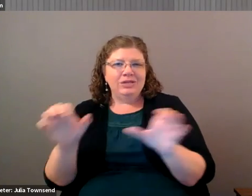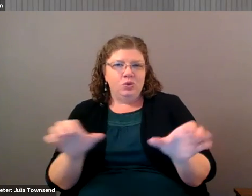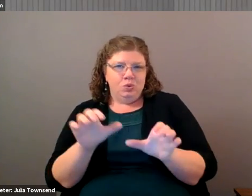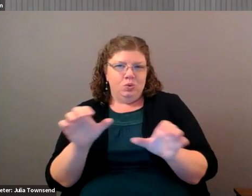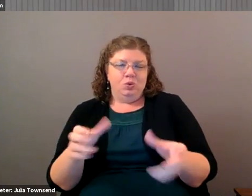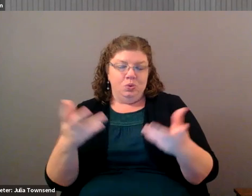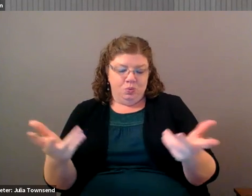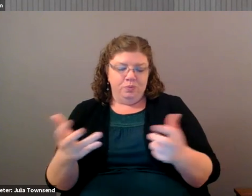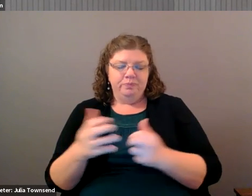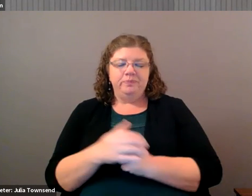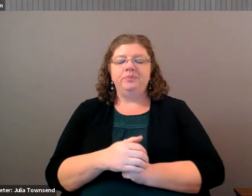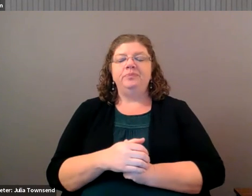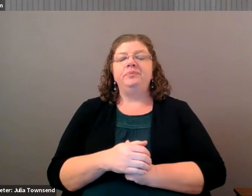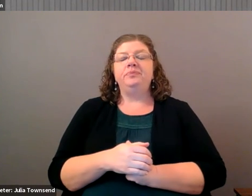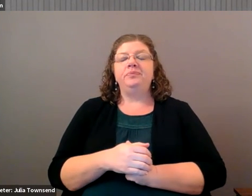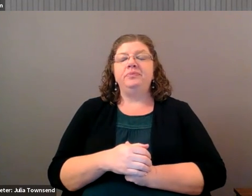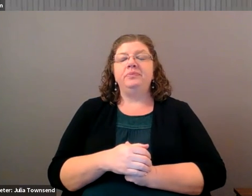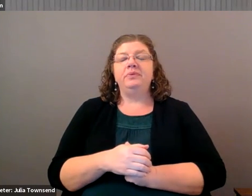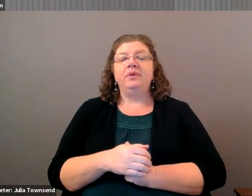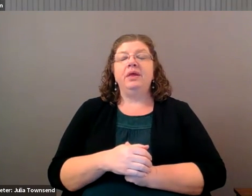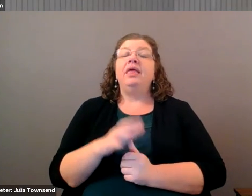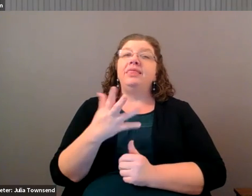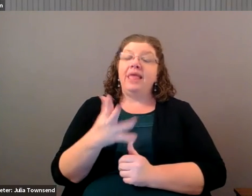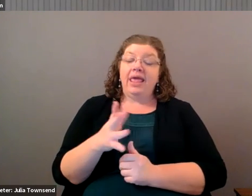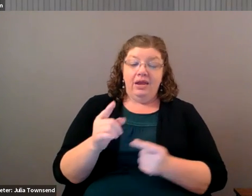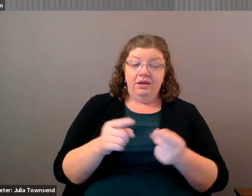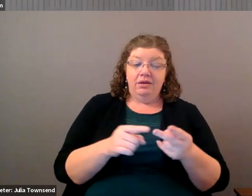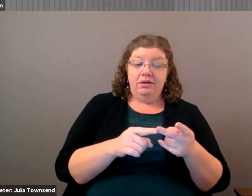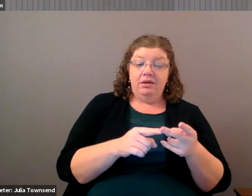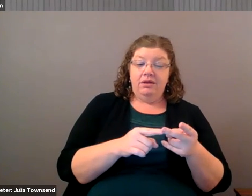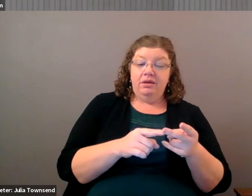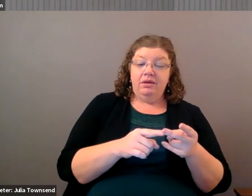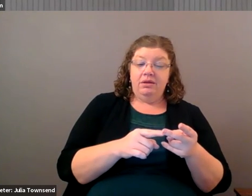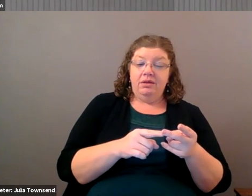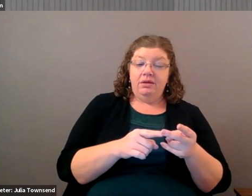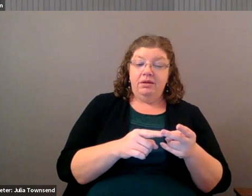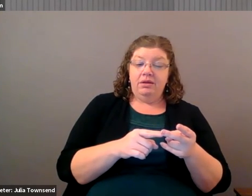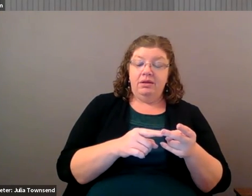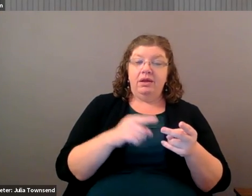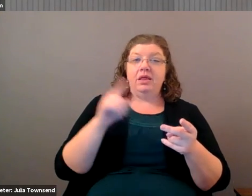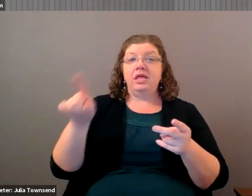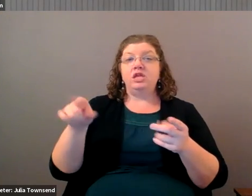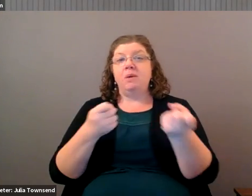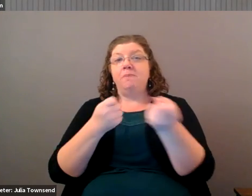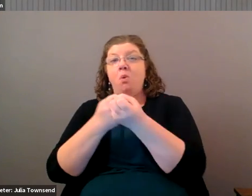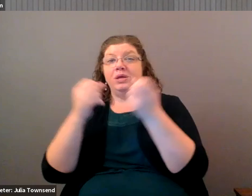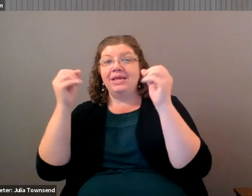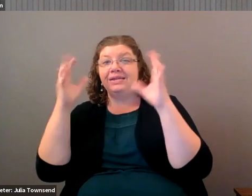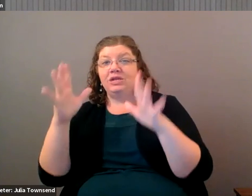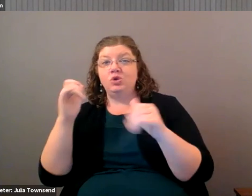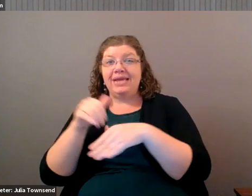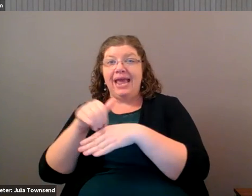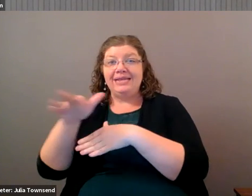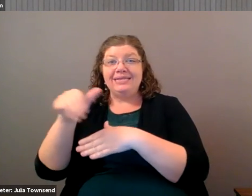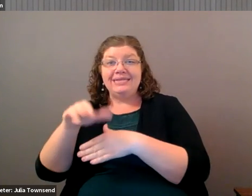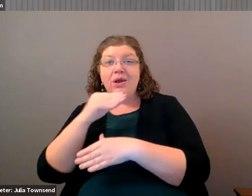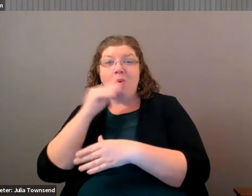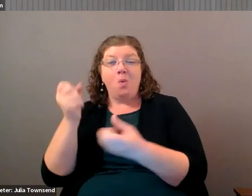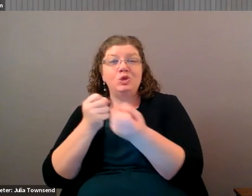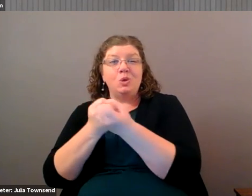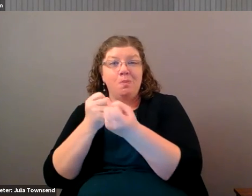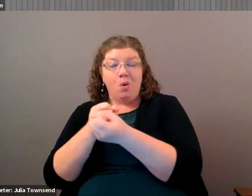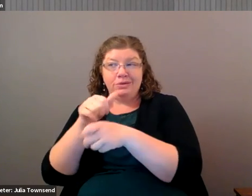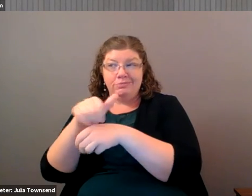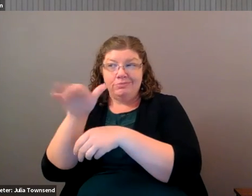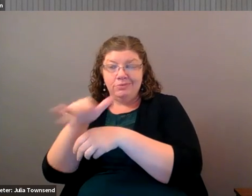familias. Y por otra parte, hay apoyos que los maestros pueden enviar a casa para los miembros de